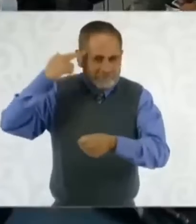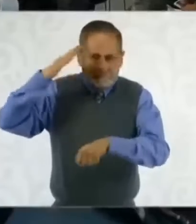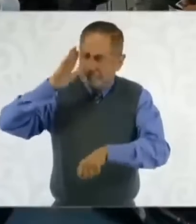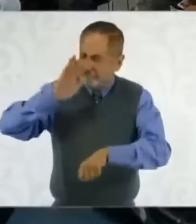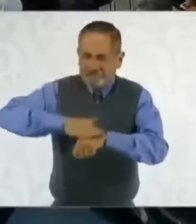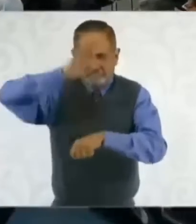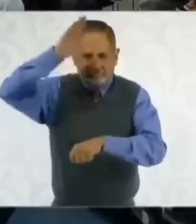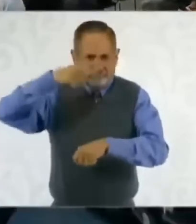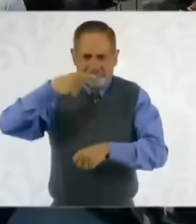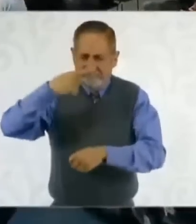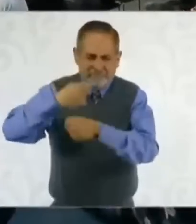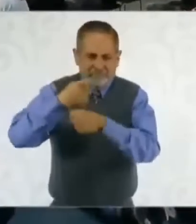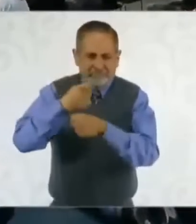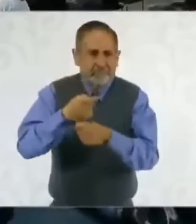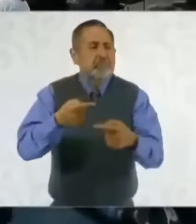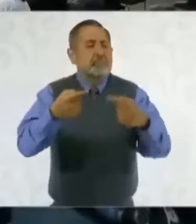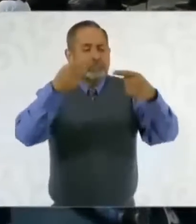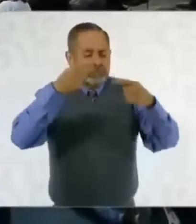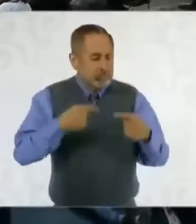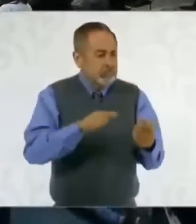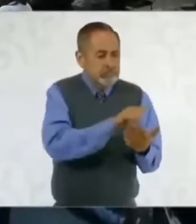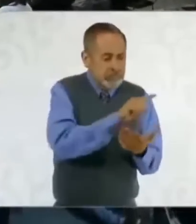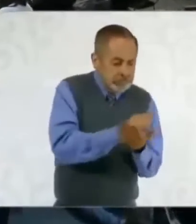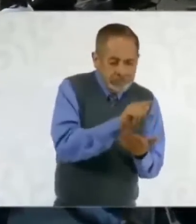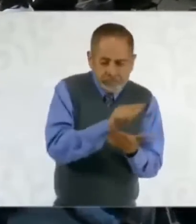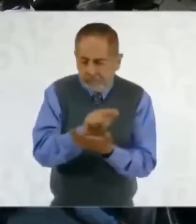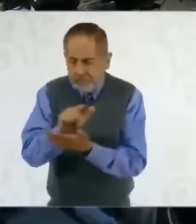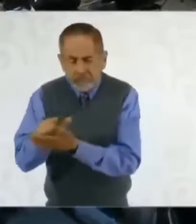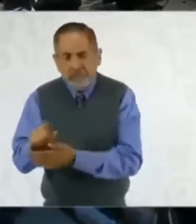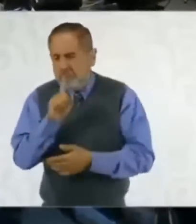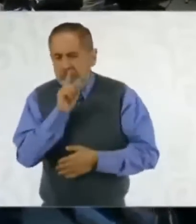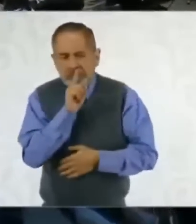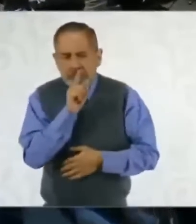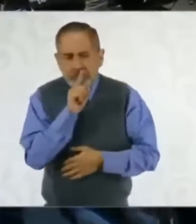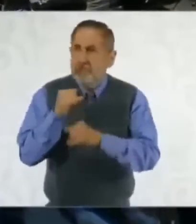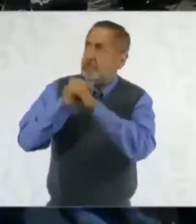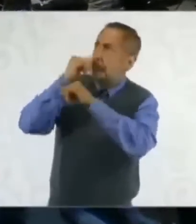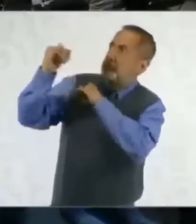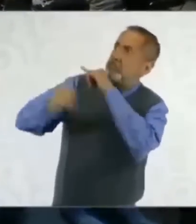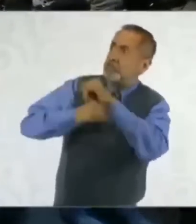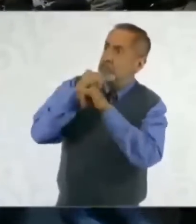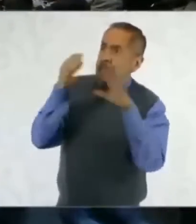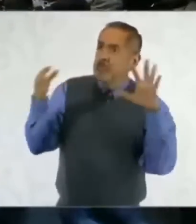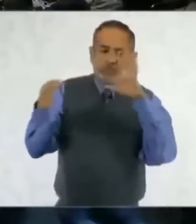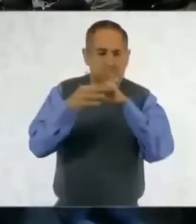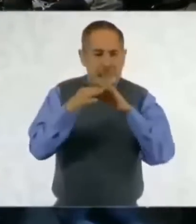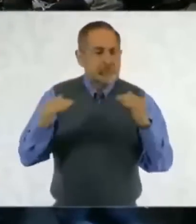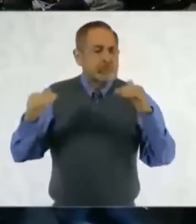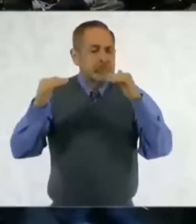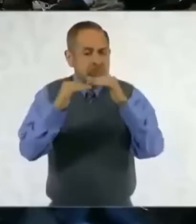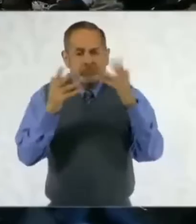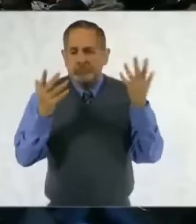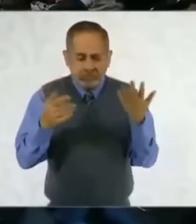Esta Constitución, las leyes del Congreso de la Unión que emanen de ella y todos los tratados que estén de acuerdo con la misma, celebrados y que